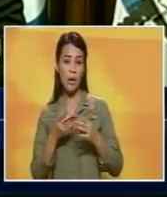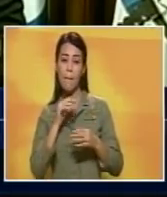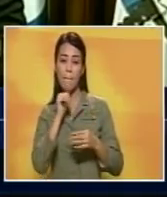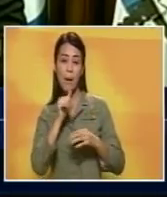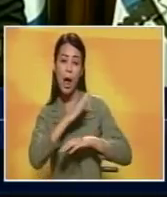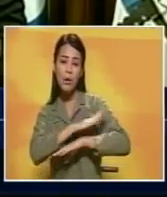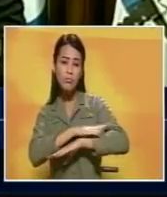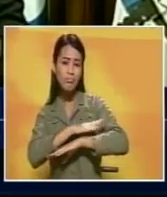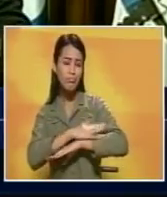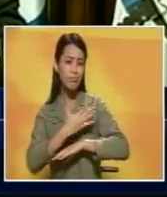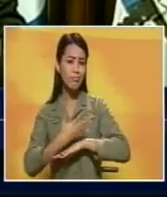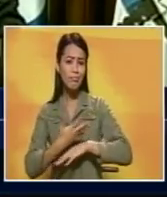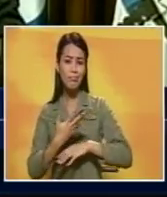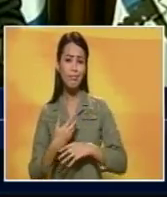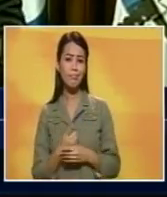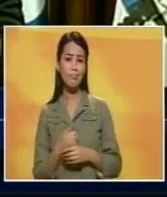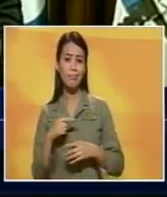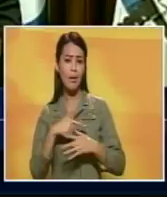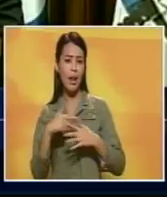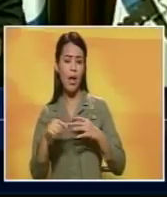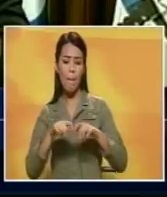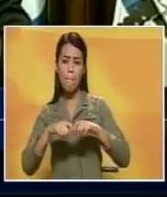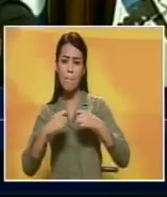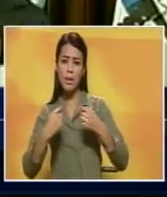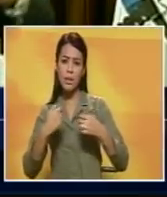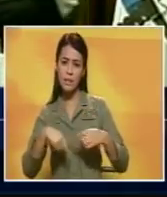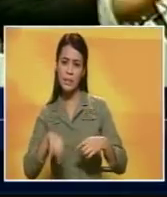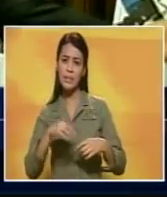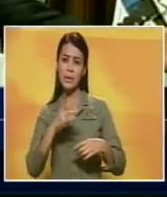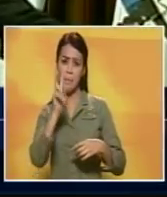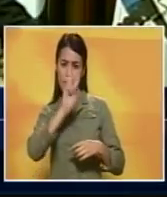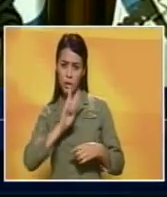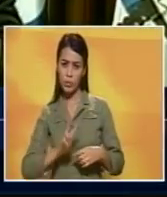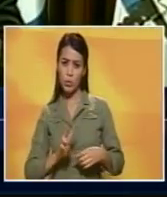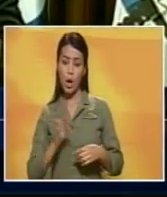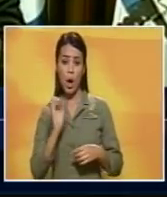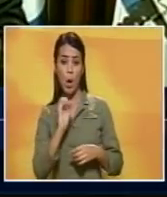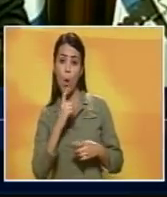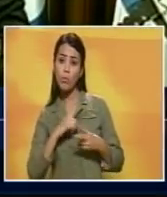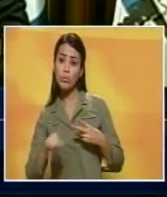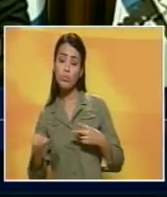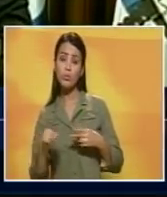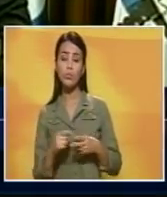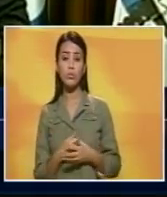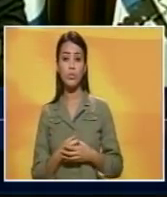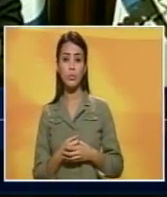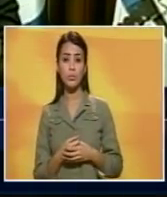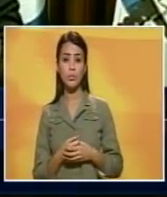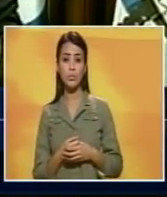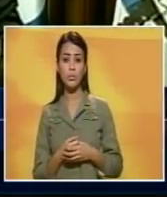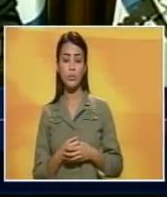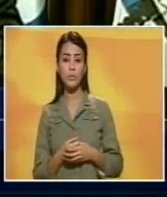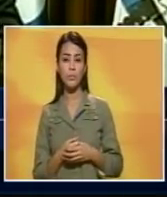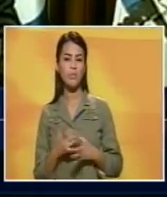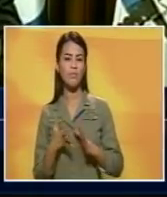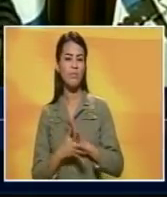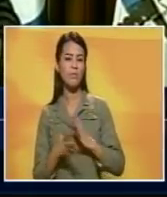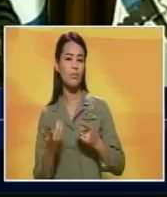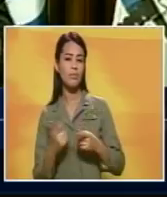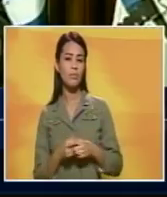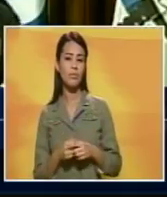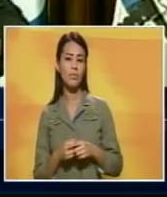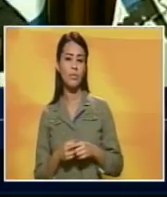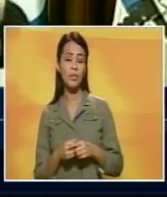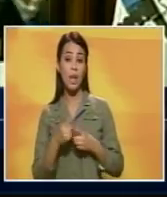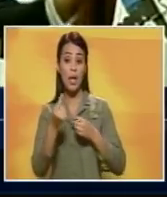corrupta para dañar el patrimonio del país, o en la serie de delitos comunes que he ido mencionando, en este caso el